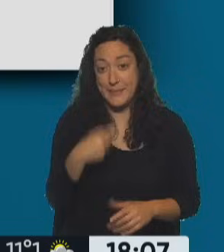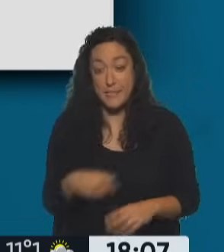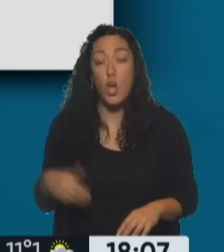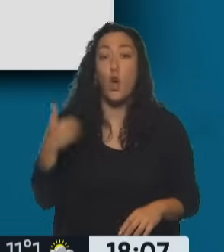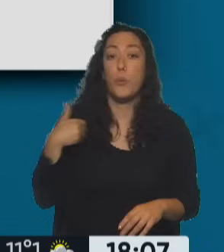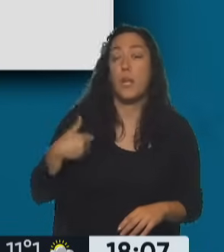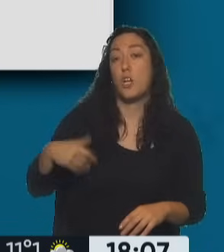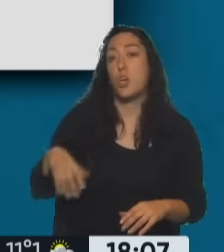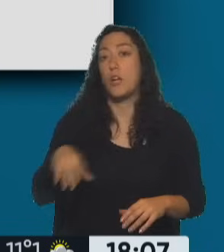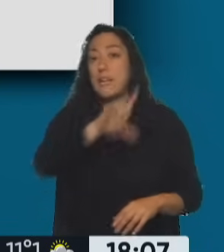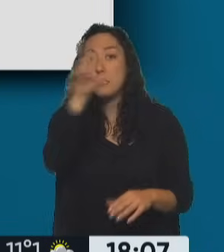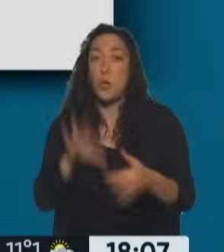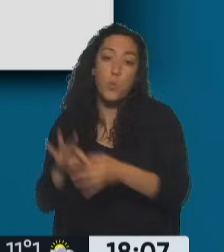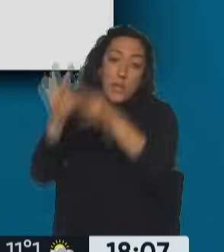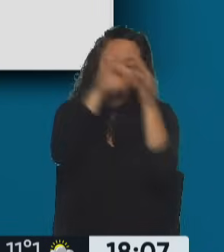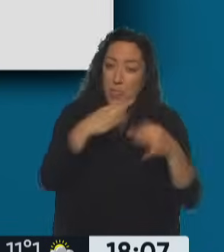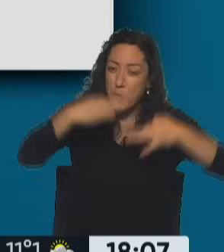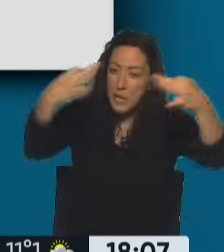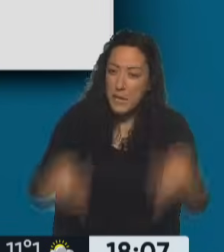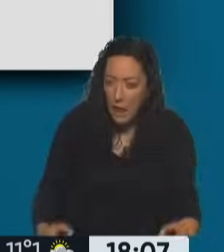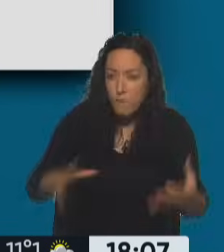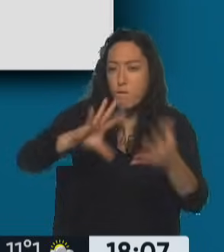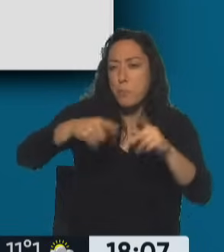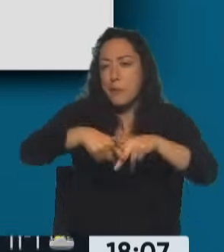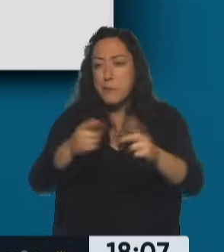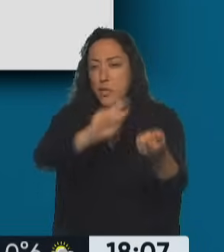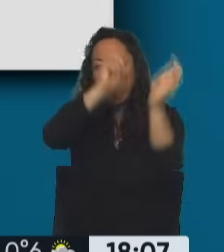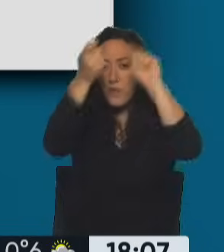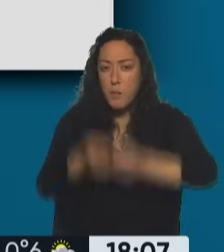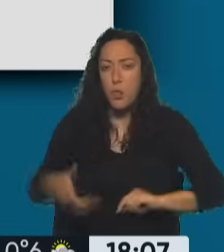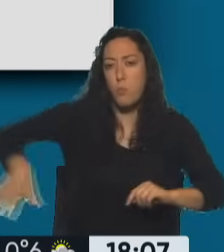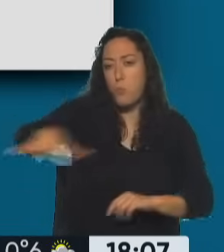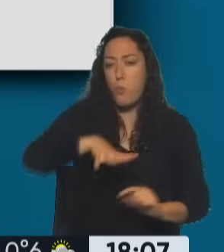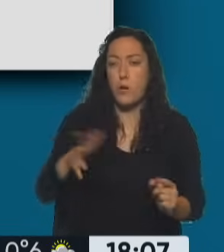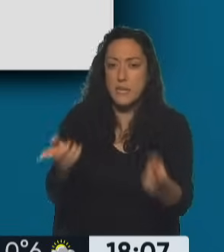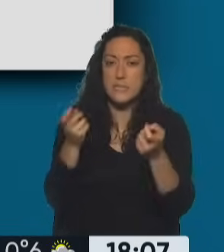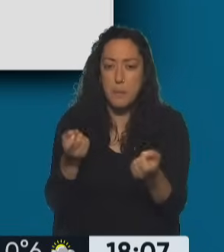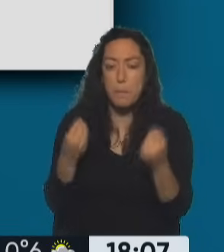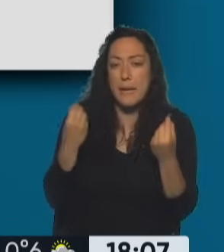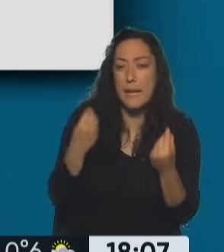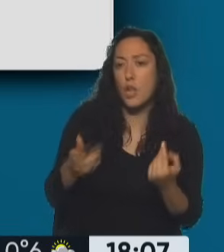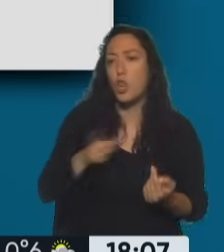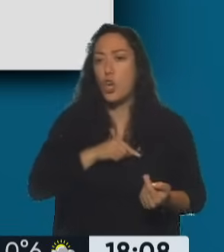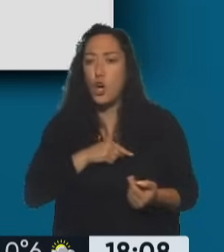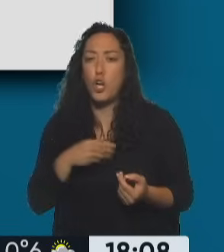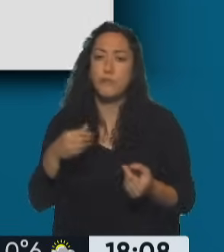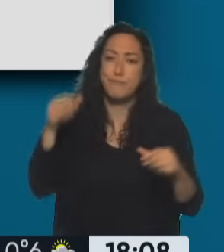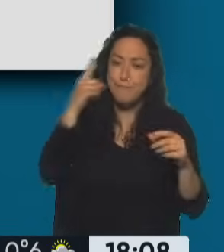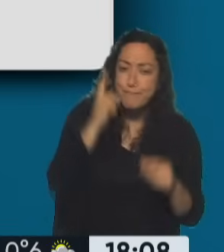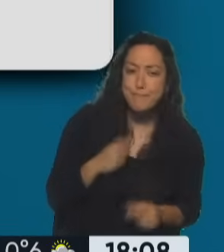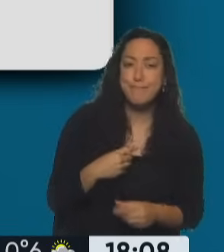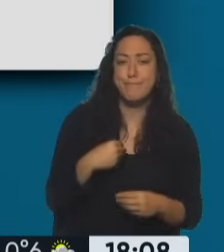unidad nacional en serio, que sea la herramienta transformadora que necesita nuestro pueblo para comenzar a dar vuelta a la página del dolor y